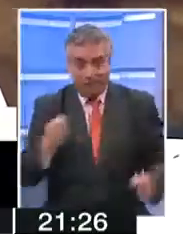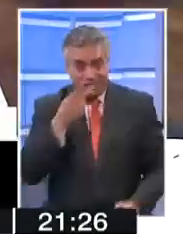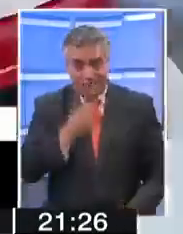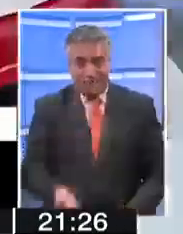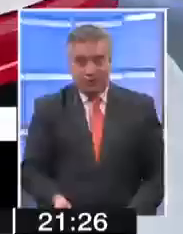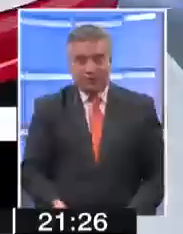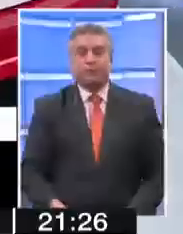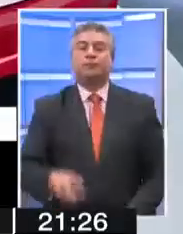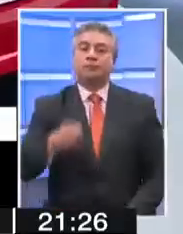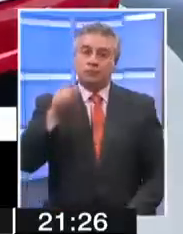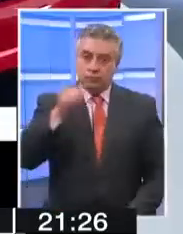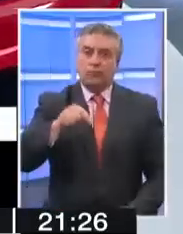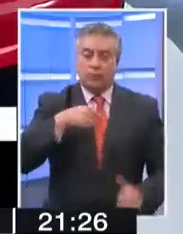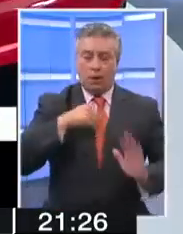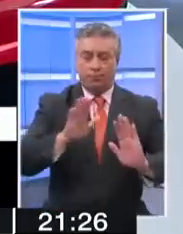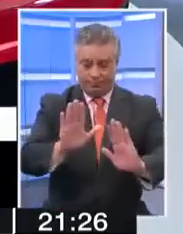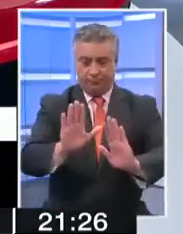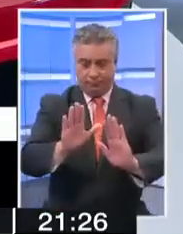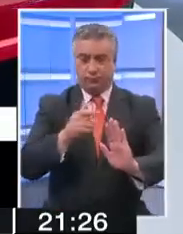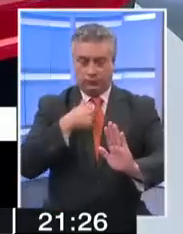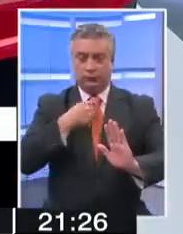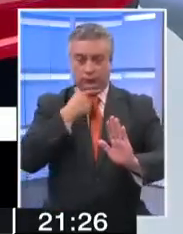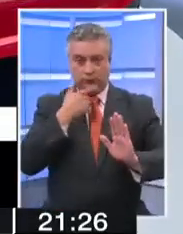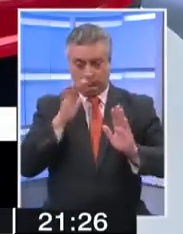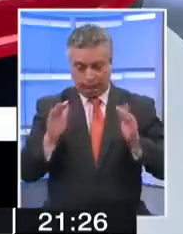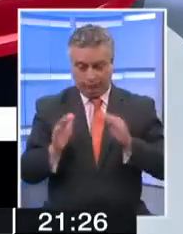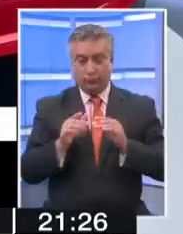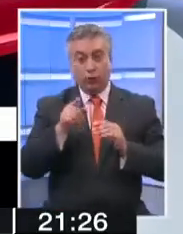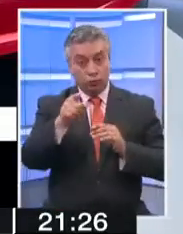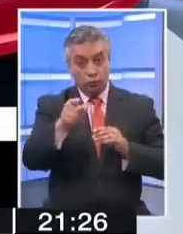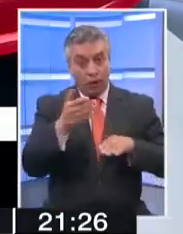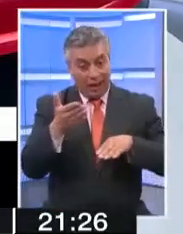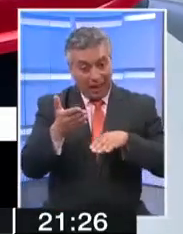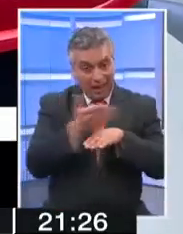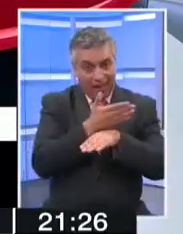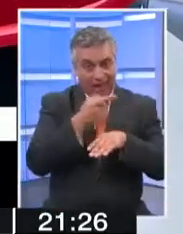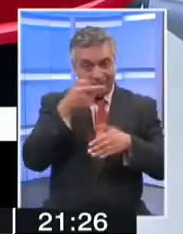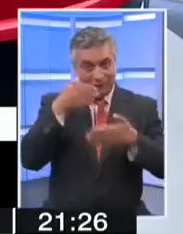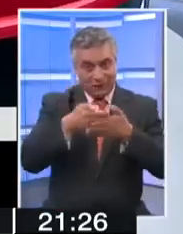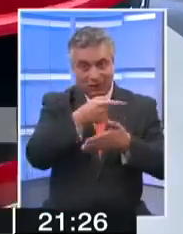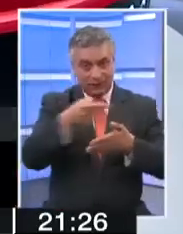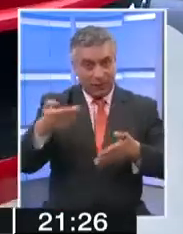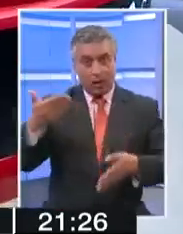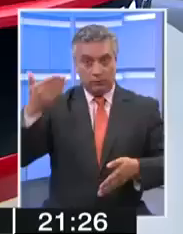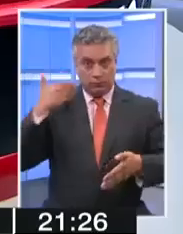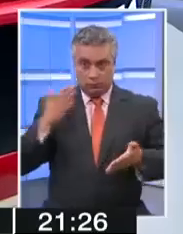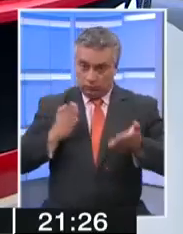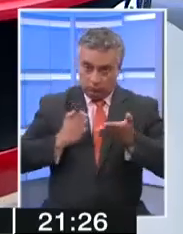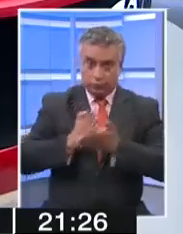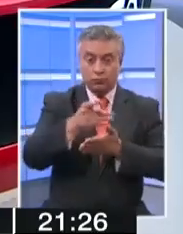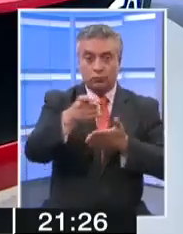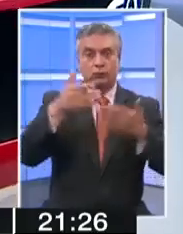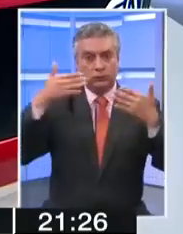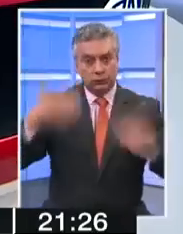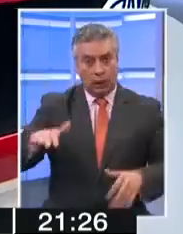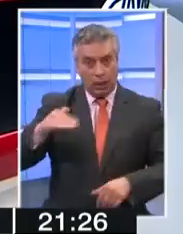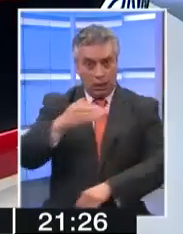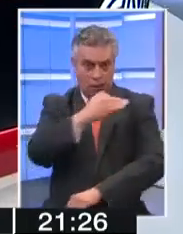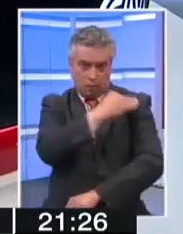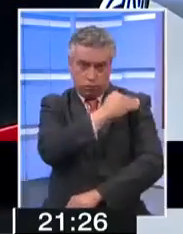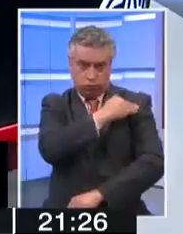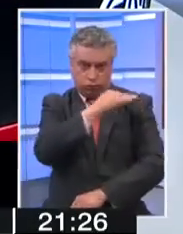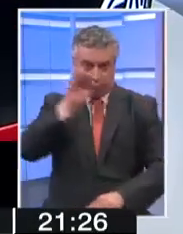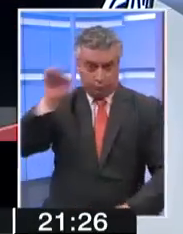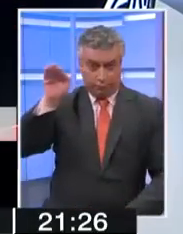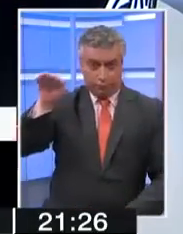hacer la reconstrucción de todo este proceso. Entonces usted dice que antes de del fin de semana anterior, cuando comienzan los incendios, antes de eso ustedes ya habían solicitado una reunión.